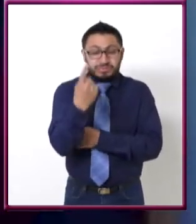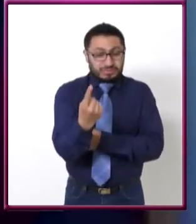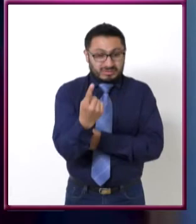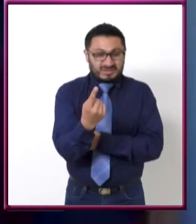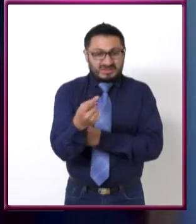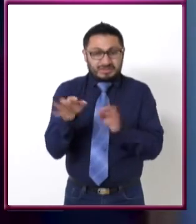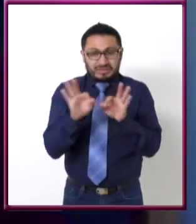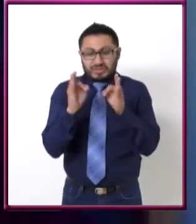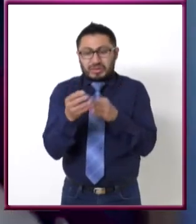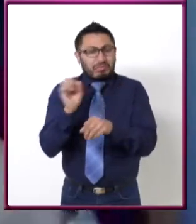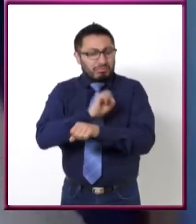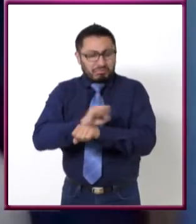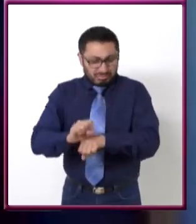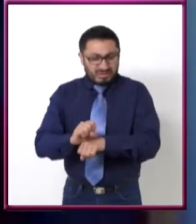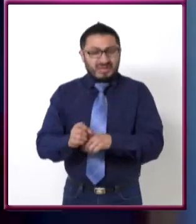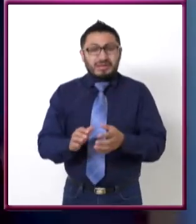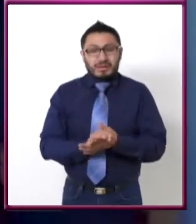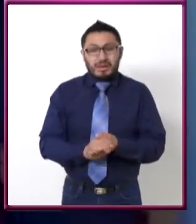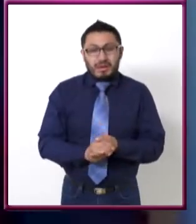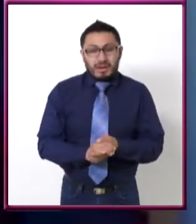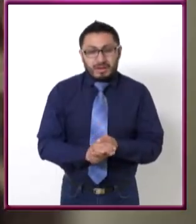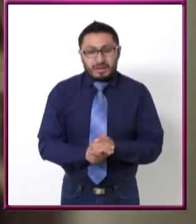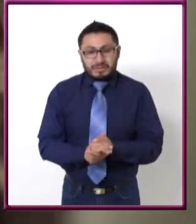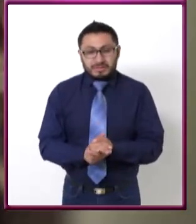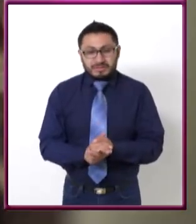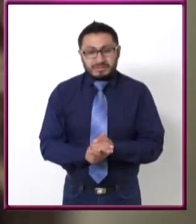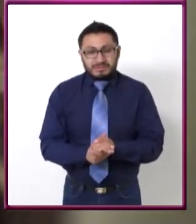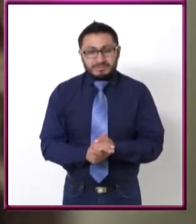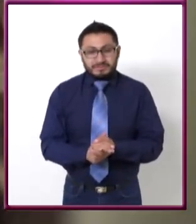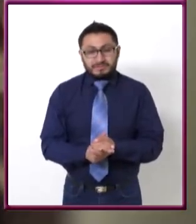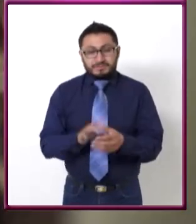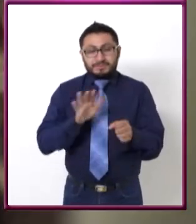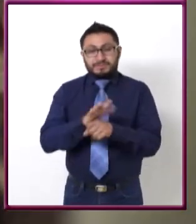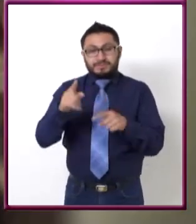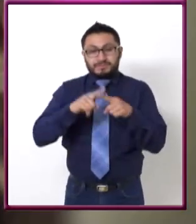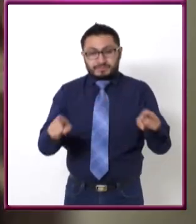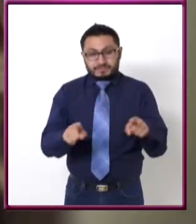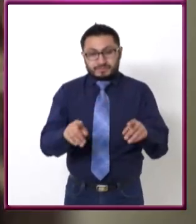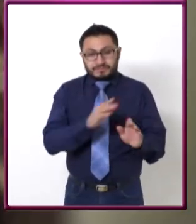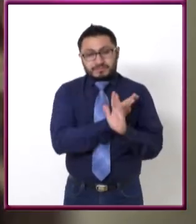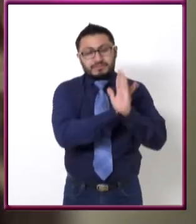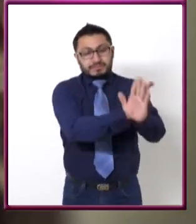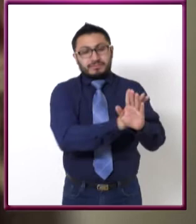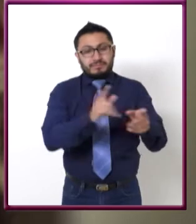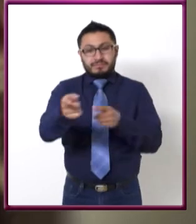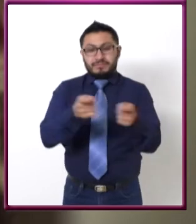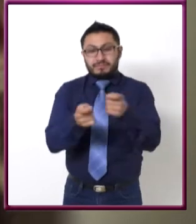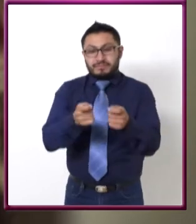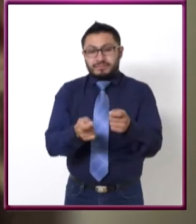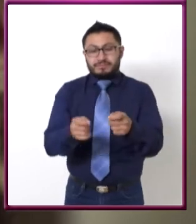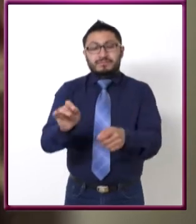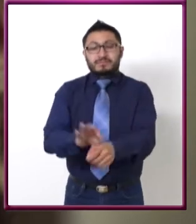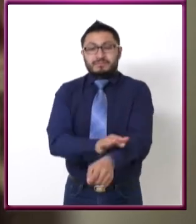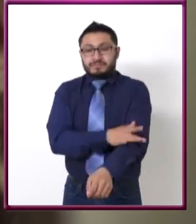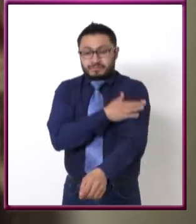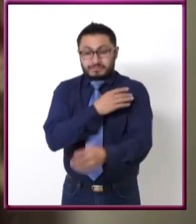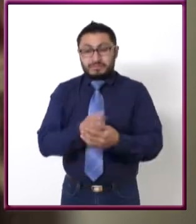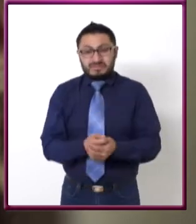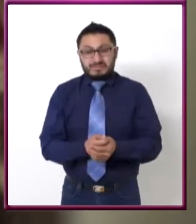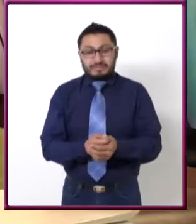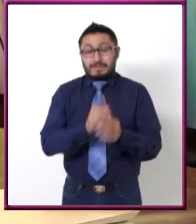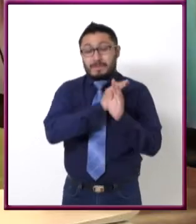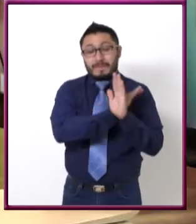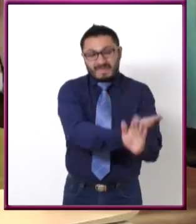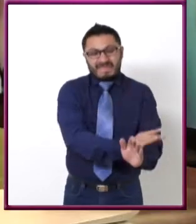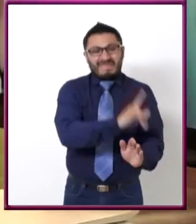forma compleja, no en forma simple, digamos. ¿Y cuál es la diferencia entre evitar, controlar y manejar las